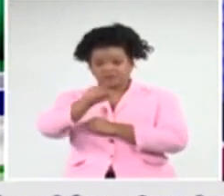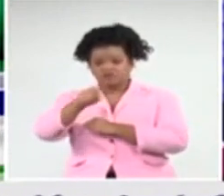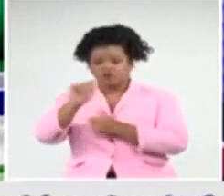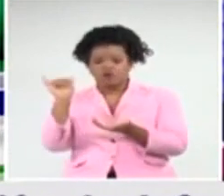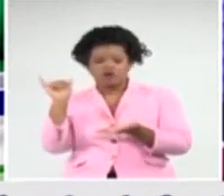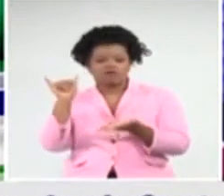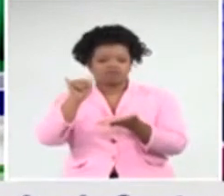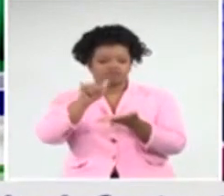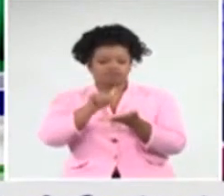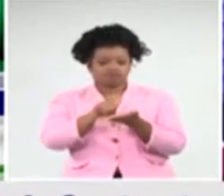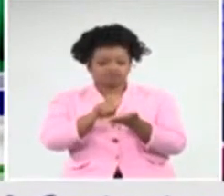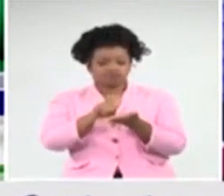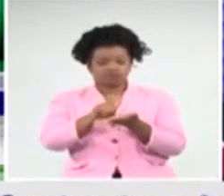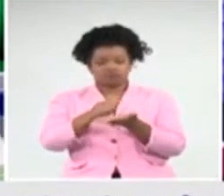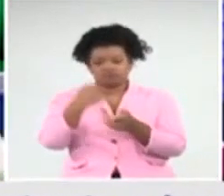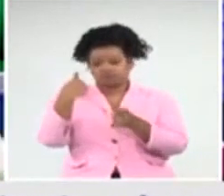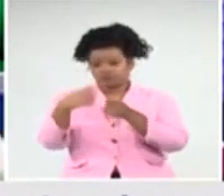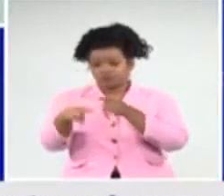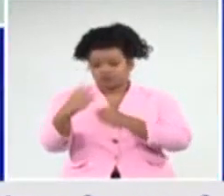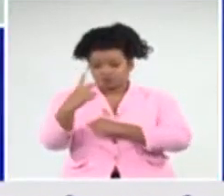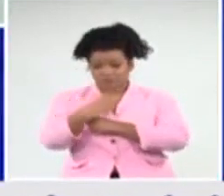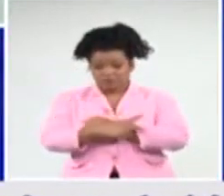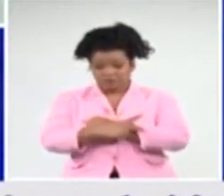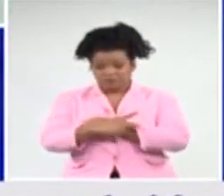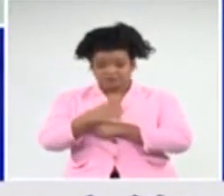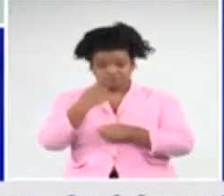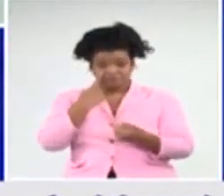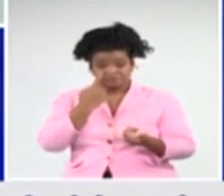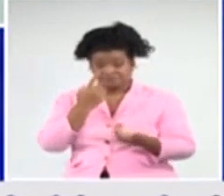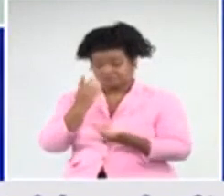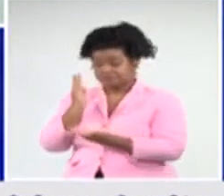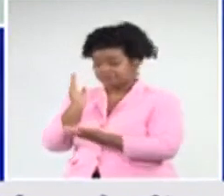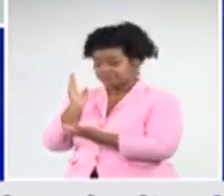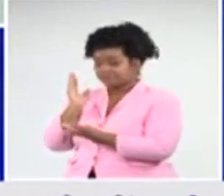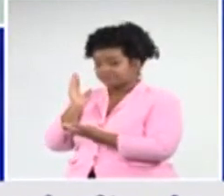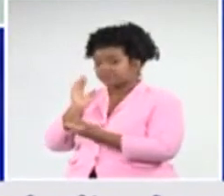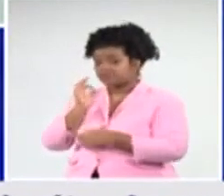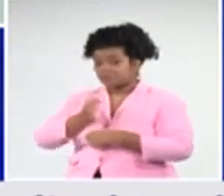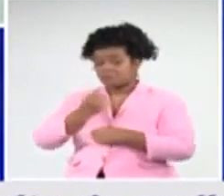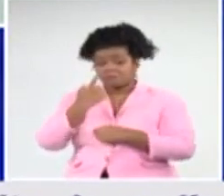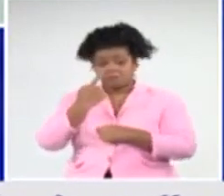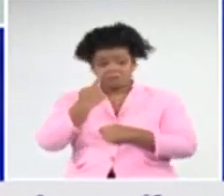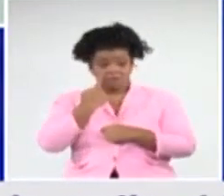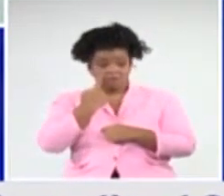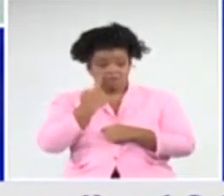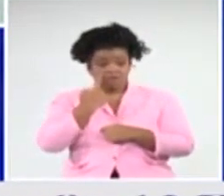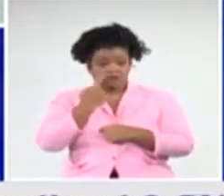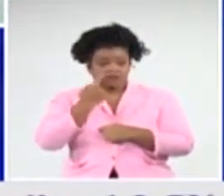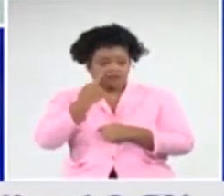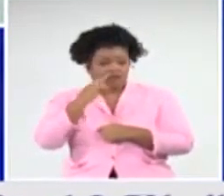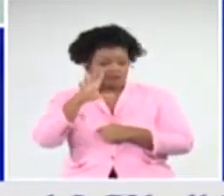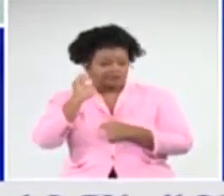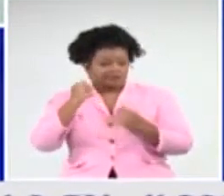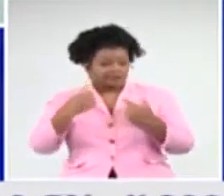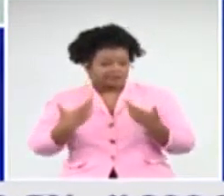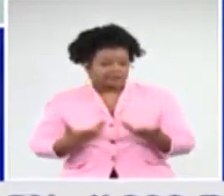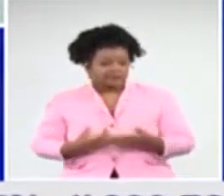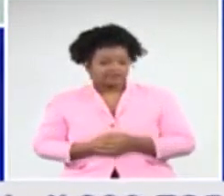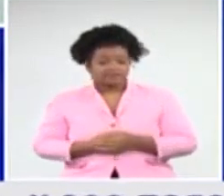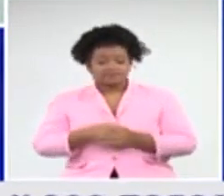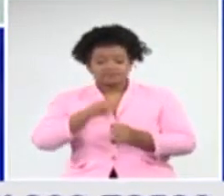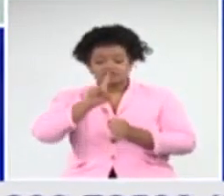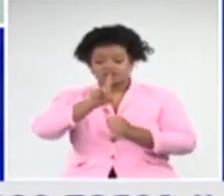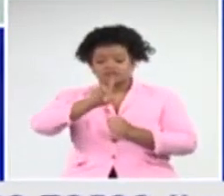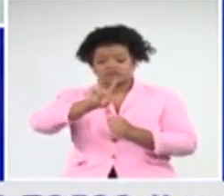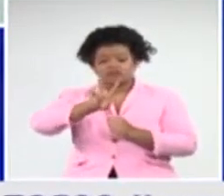importados. Esto lo podemos ver en el gráfico, en donde también se puede apreciar que de los